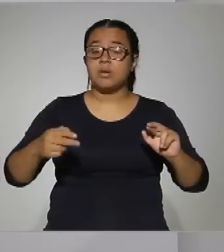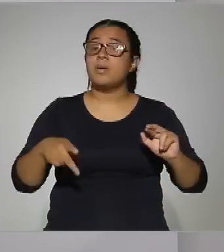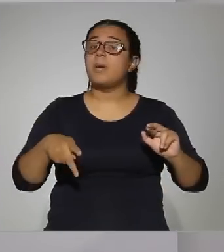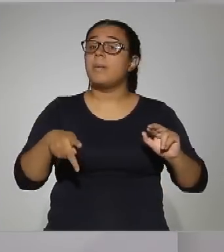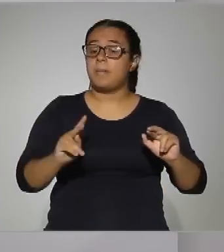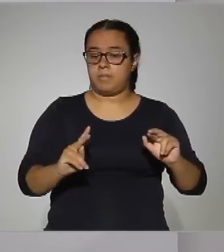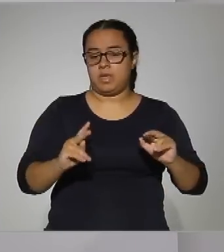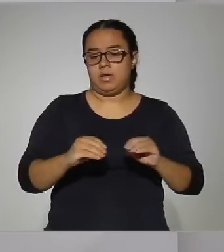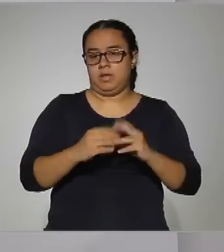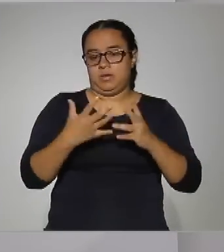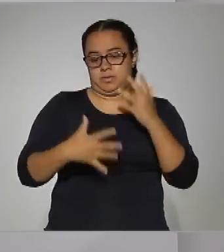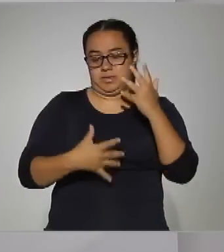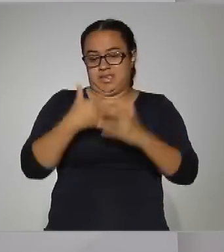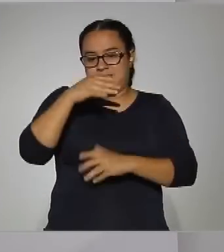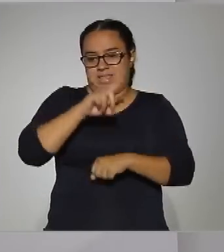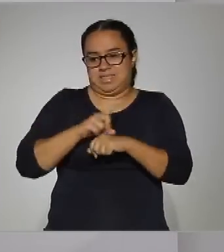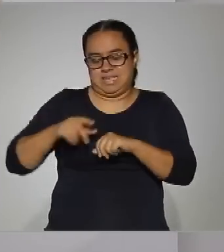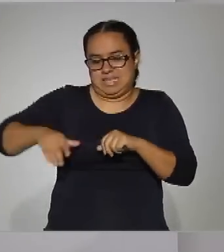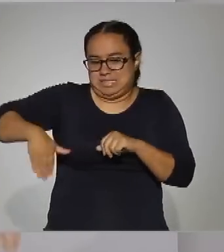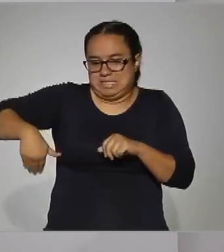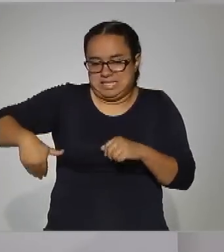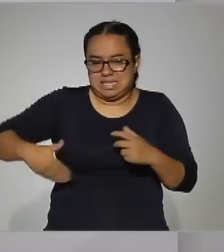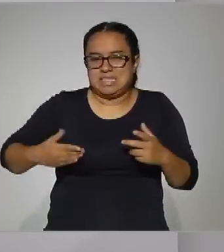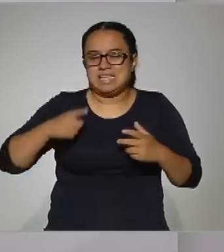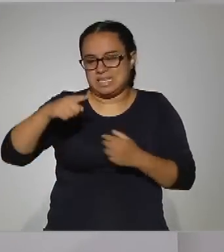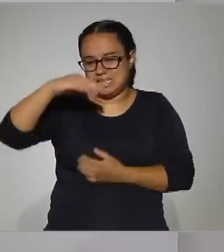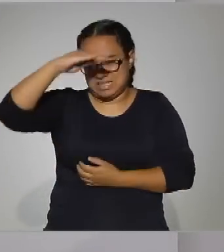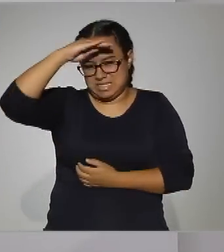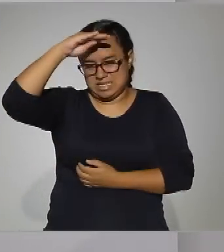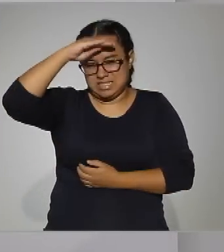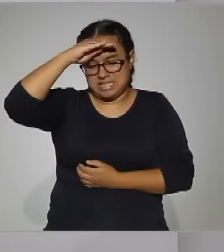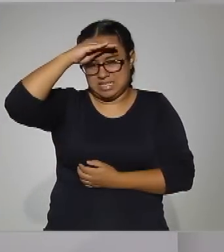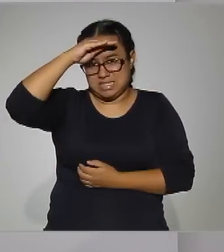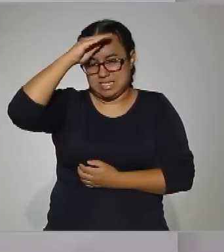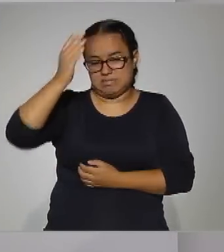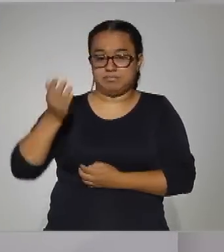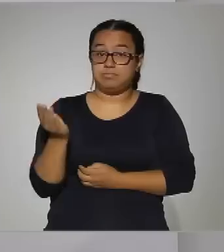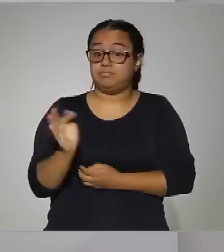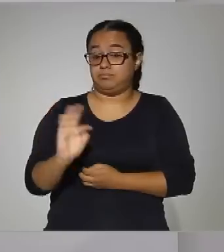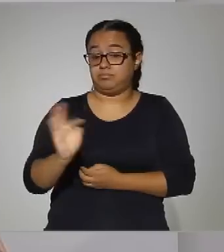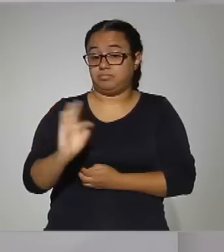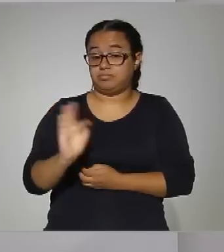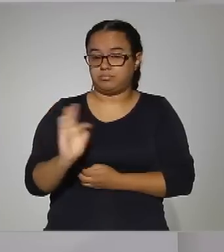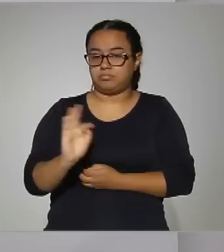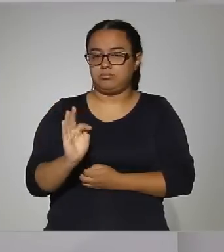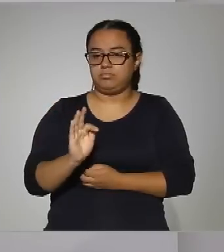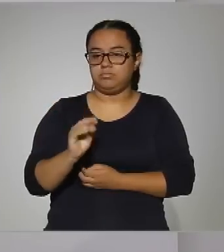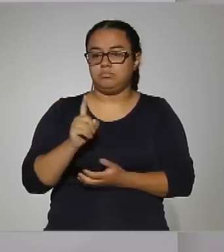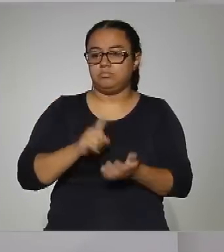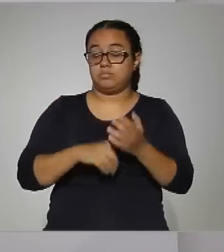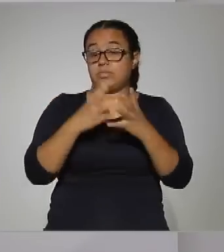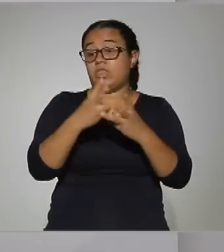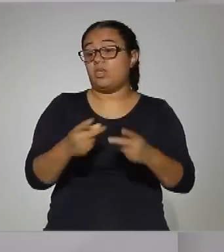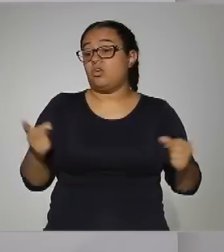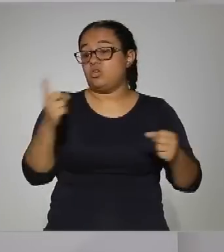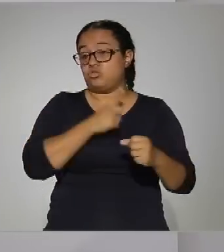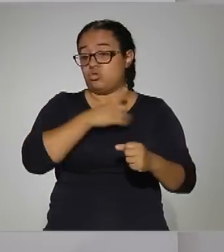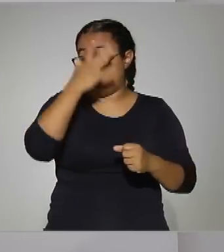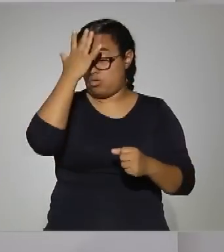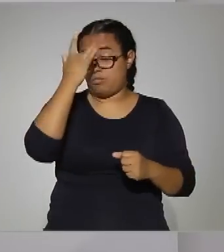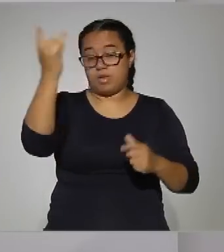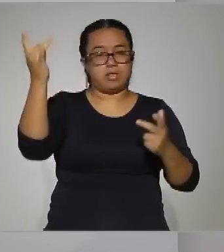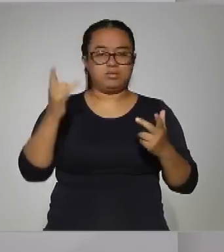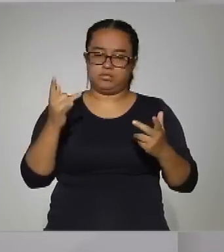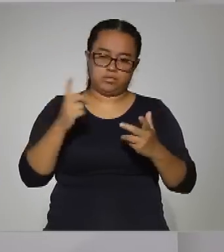por supuesto, 15 días no es como una cuestión de, a lo mejor, resoluciones mágicas, sino que implica todo un